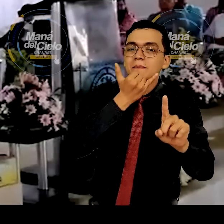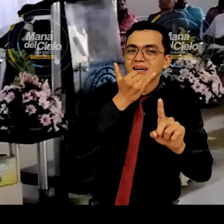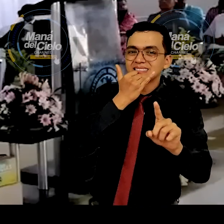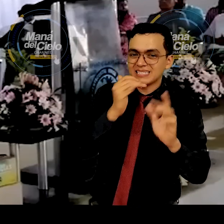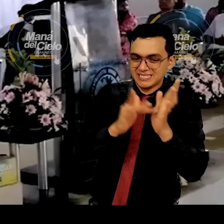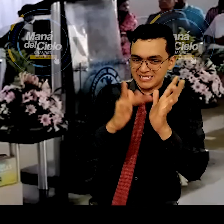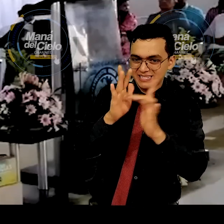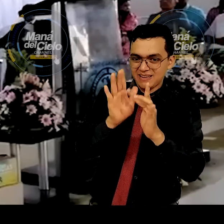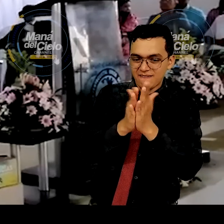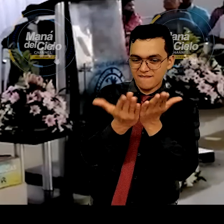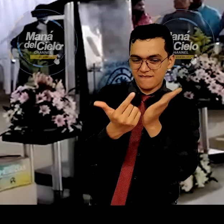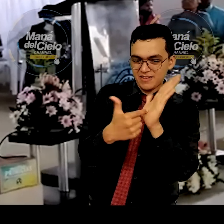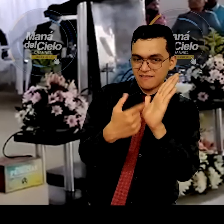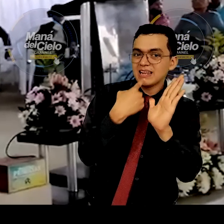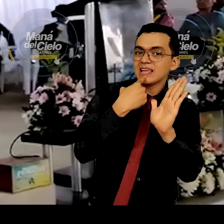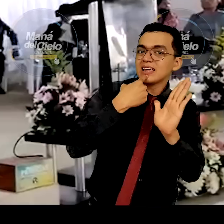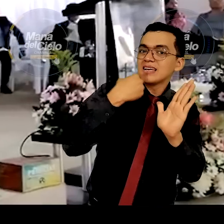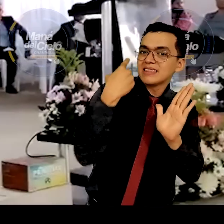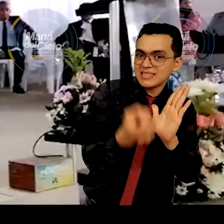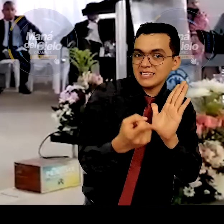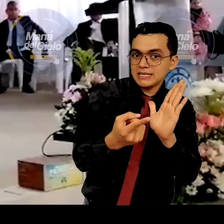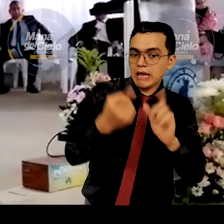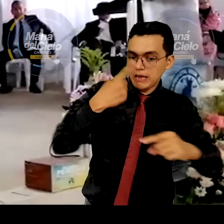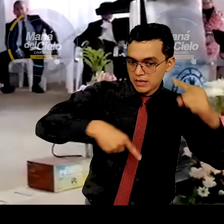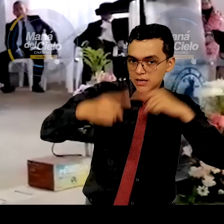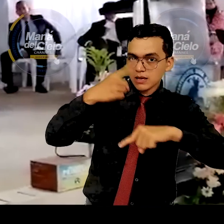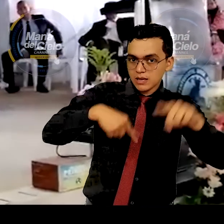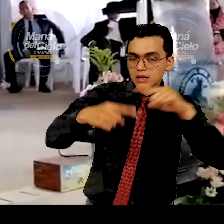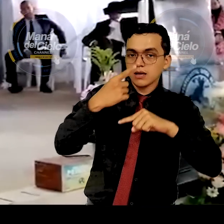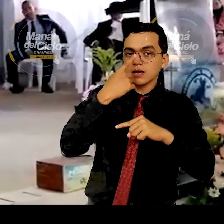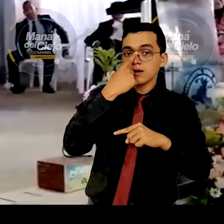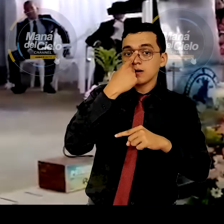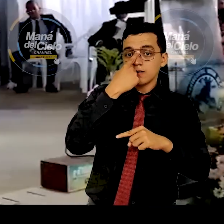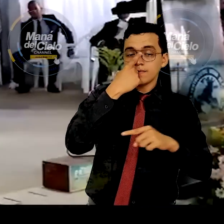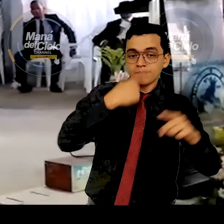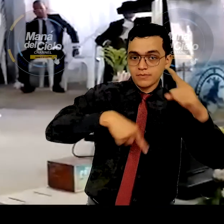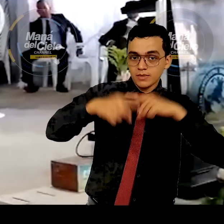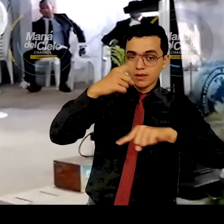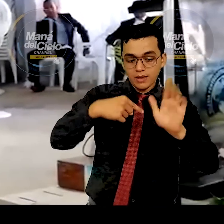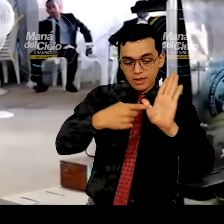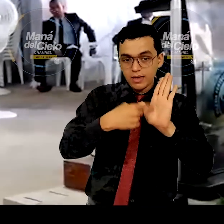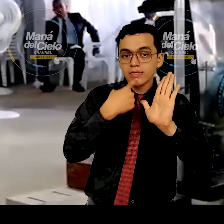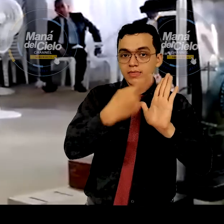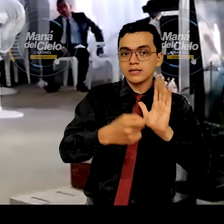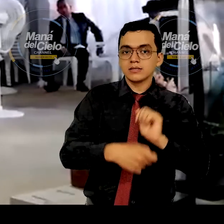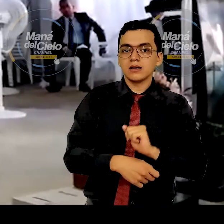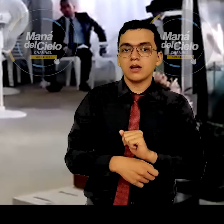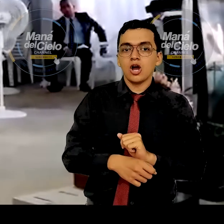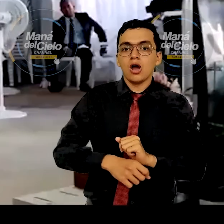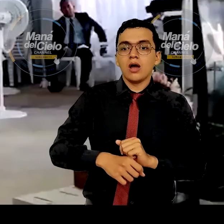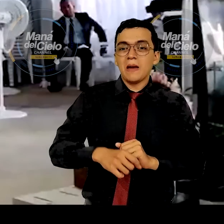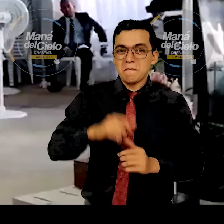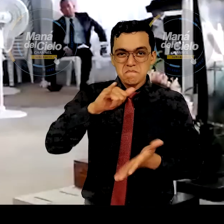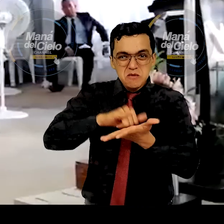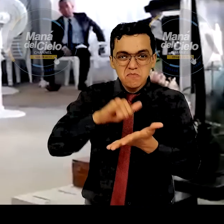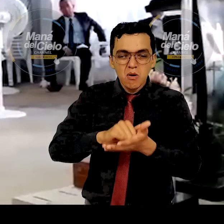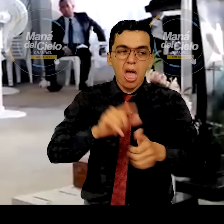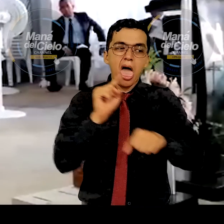uvas agrias y los dientes de los hijos llevan la dentera. Dice, no señor, no se va a decir eso más nunca.